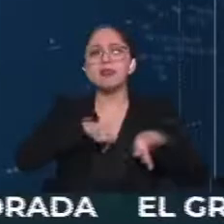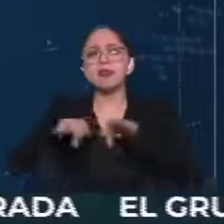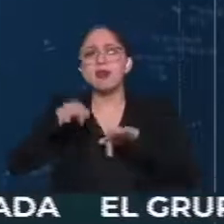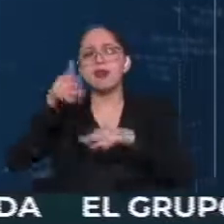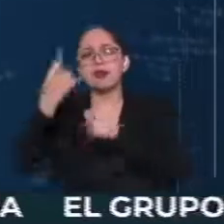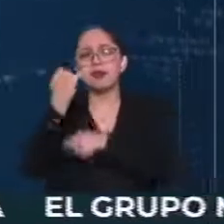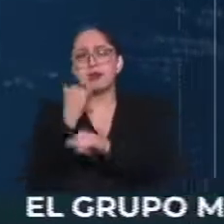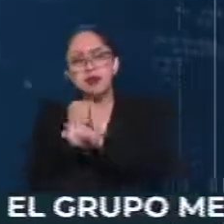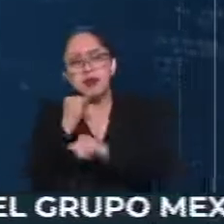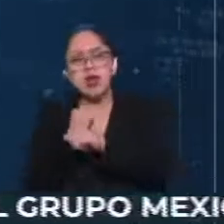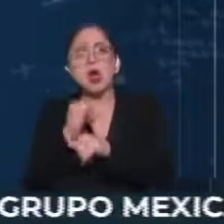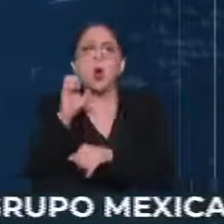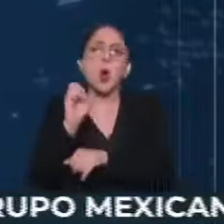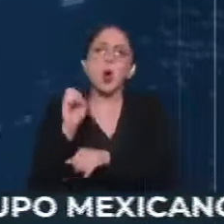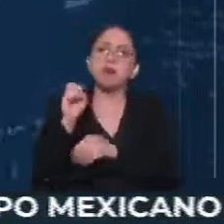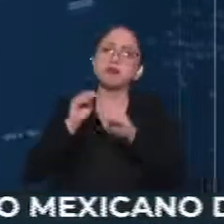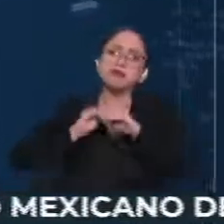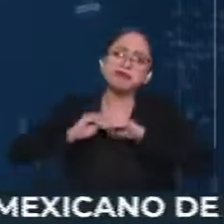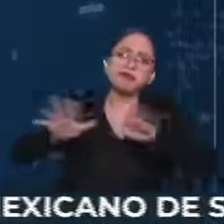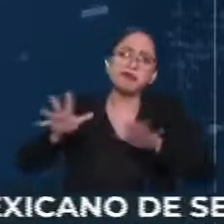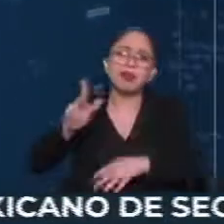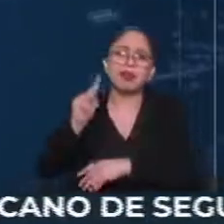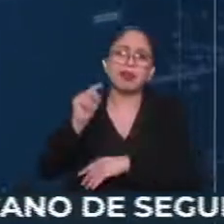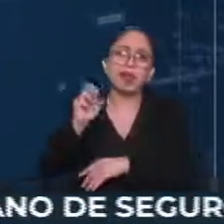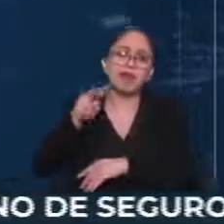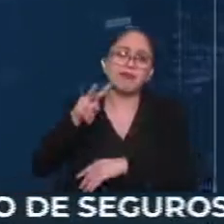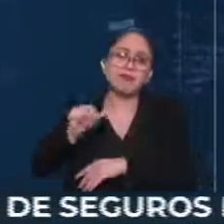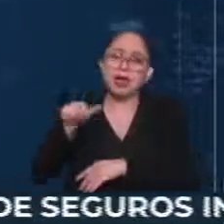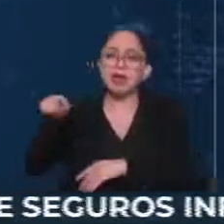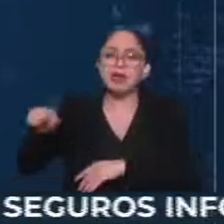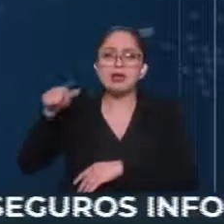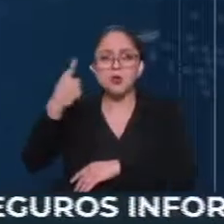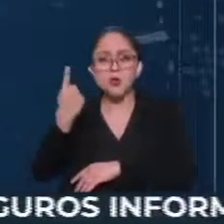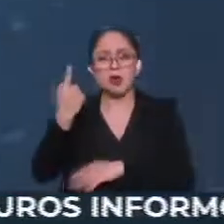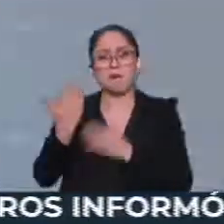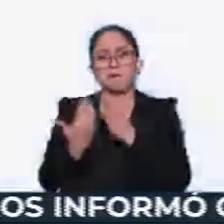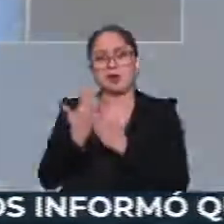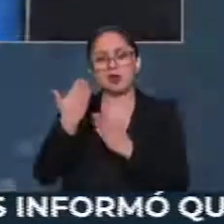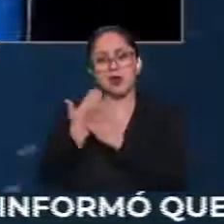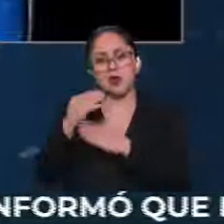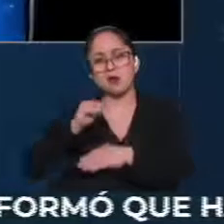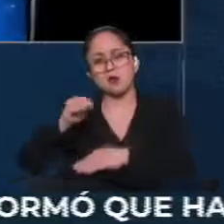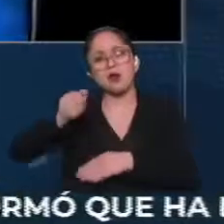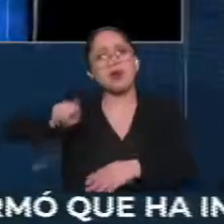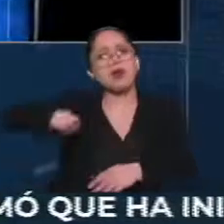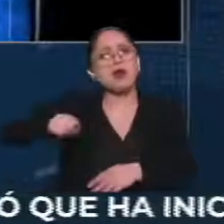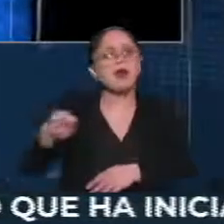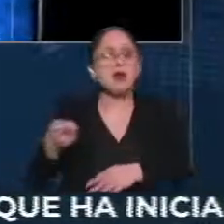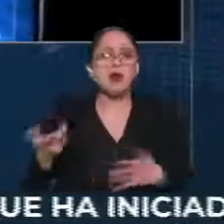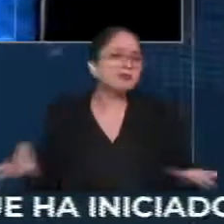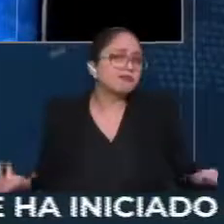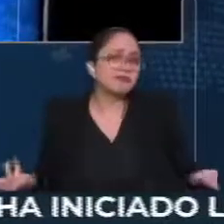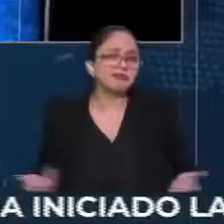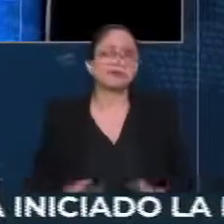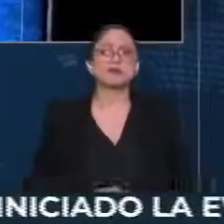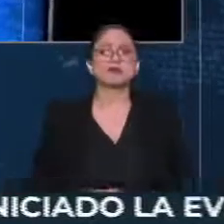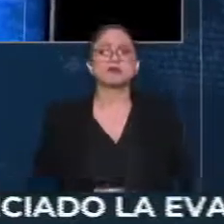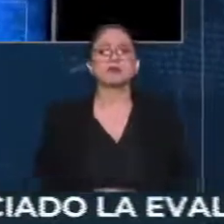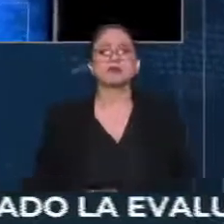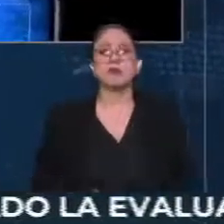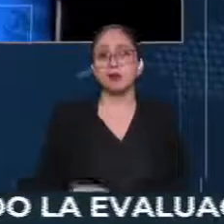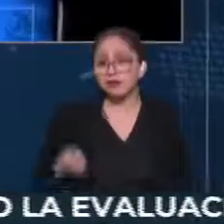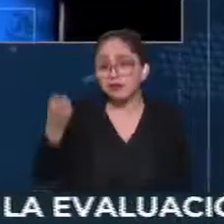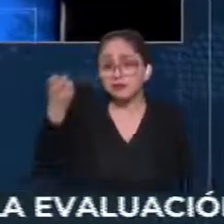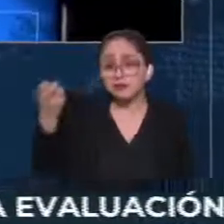programas del propio Televisa, en donde él participa y tiene uno en la mañana en un canal de Televisa. Entonces creo que esto es la